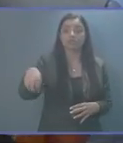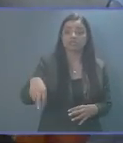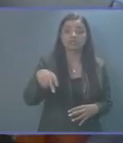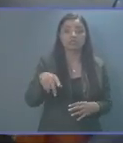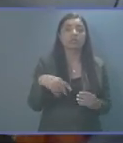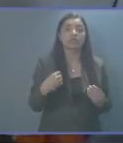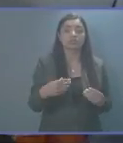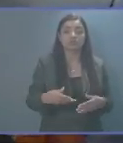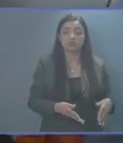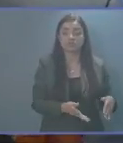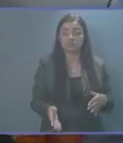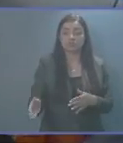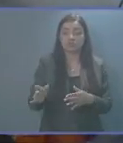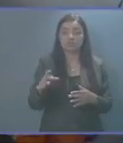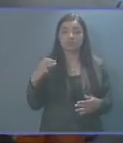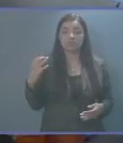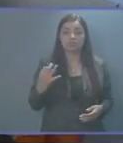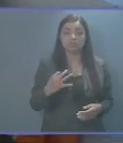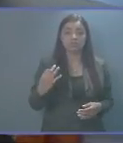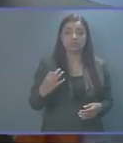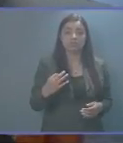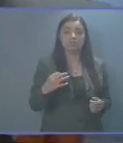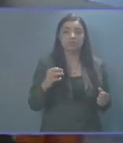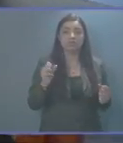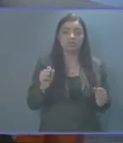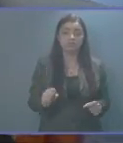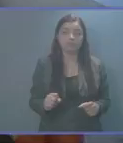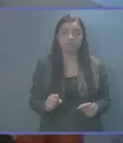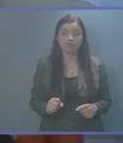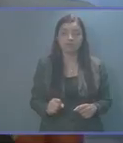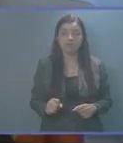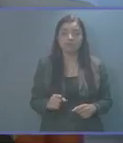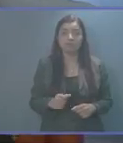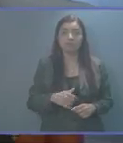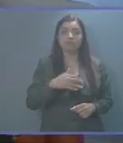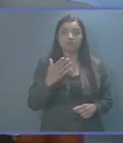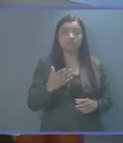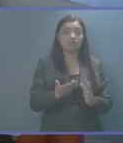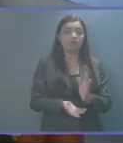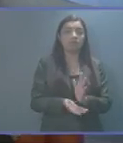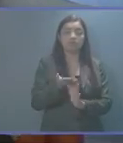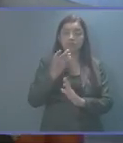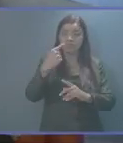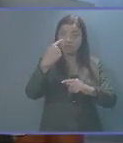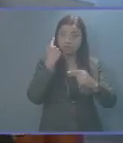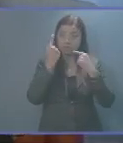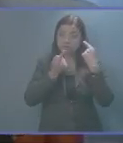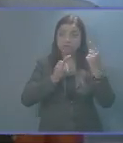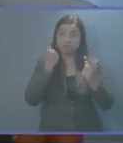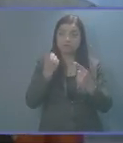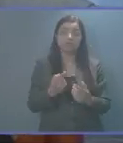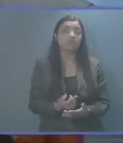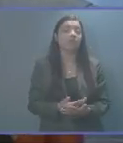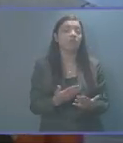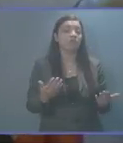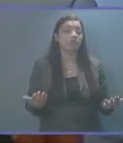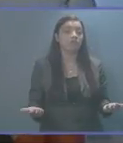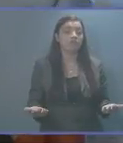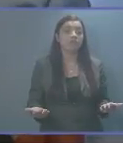ya que estas calles contribuirían a un desarrollo turístico, porque